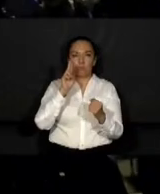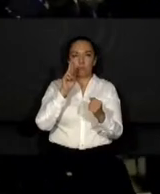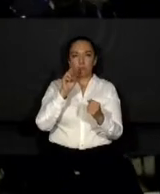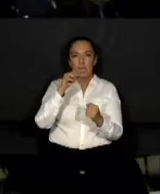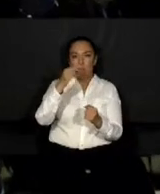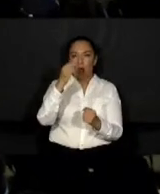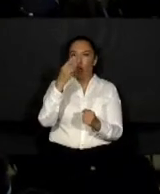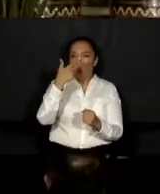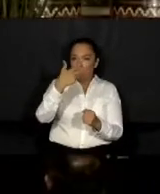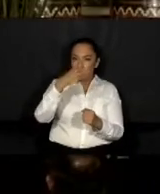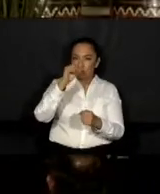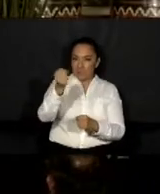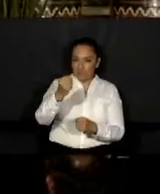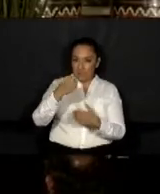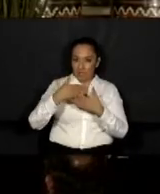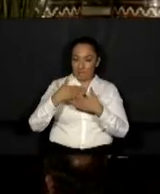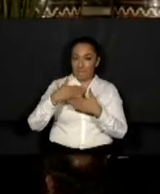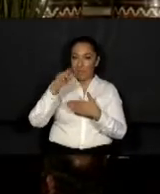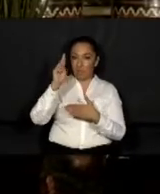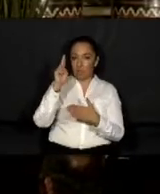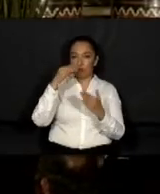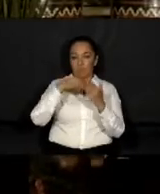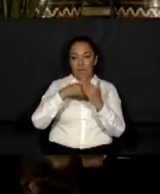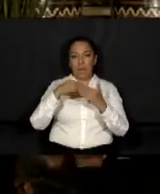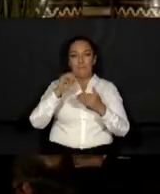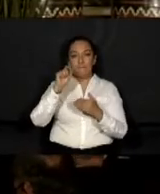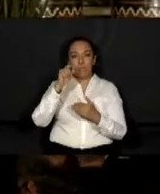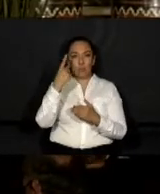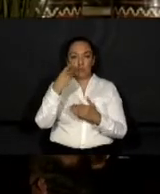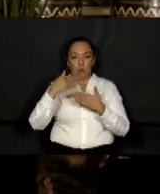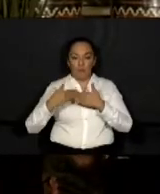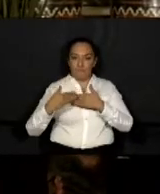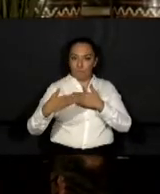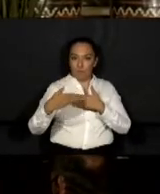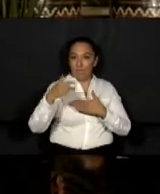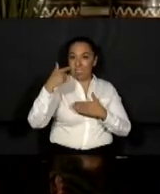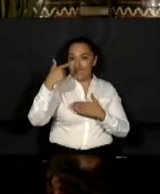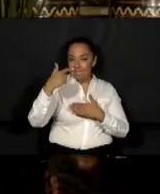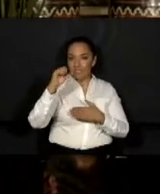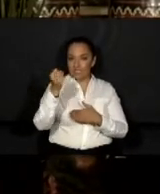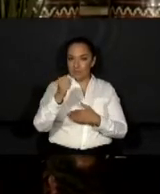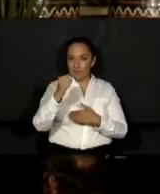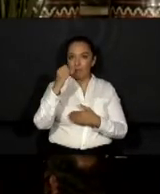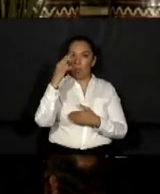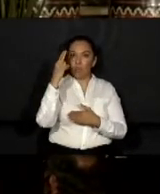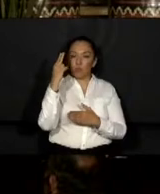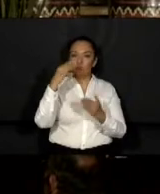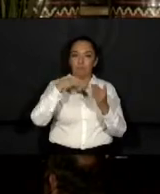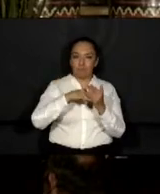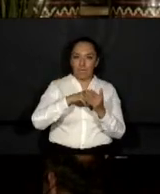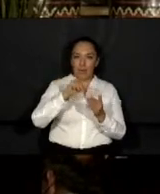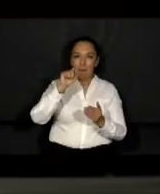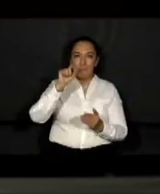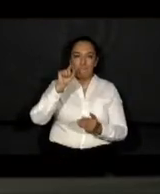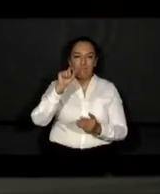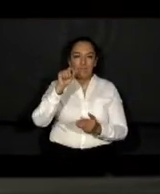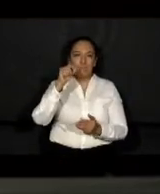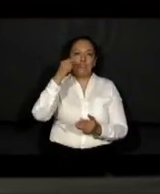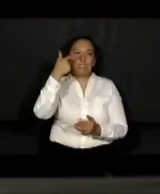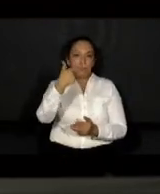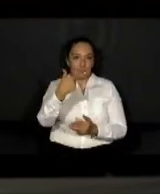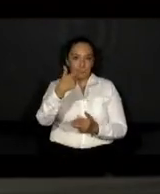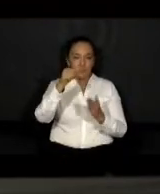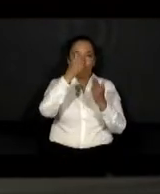del 8 de septiembre de 2021 al 7 de septiembre de 2027. Artículo tercero.